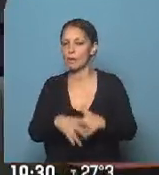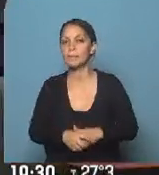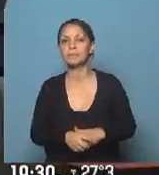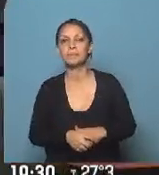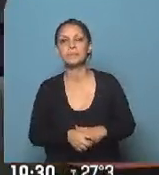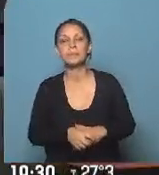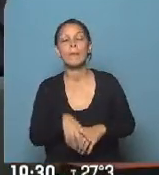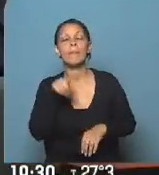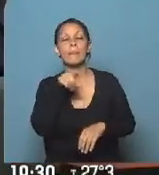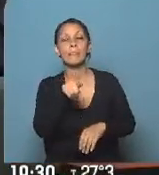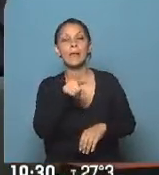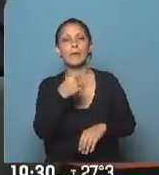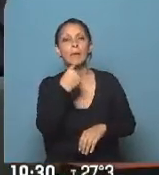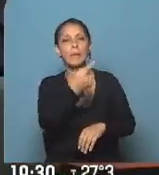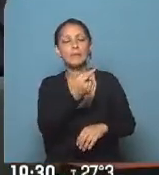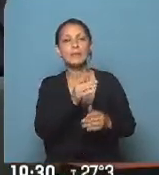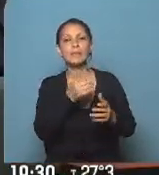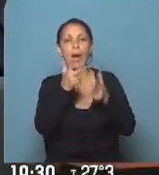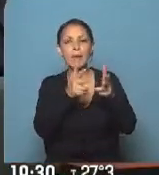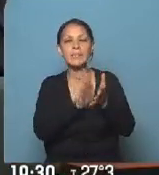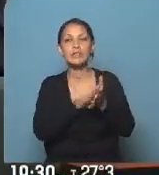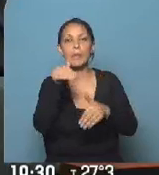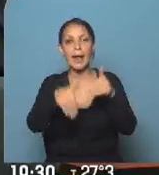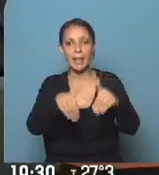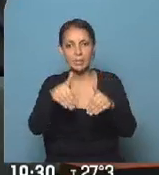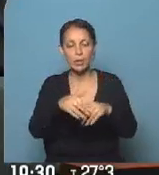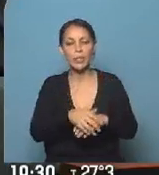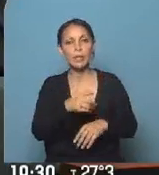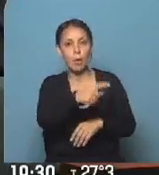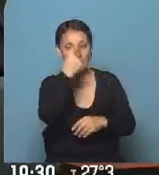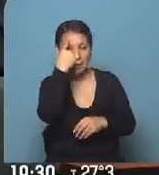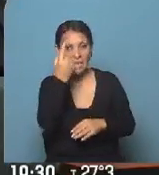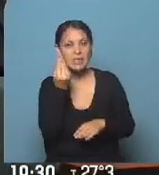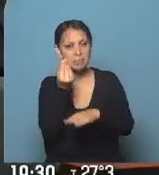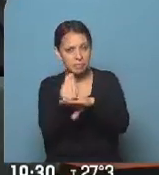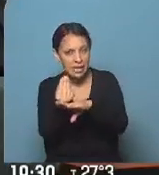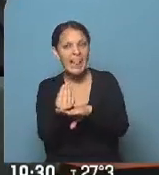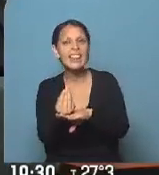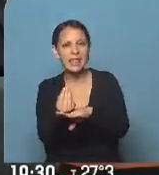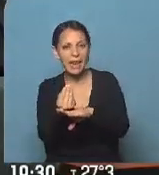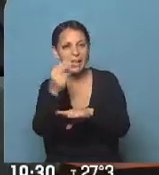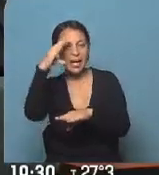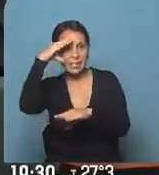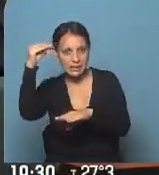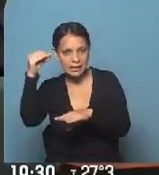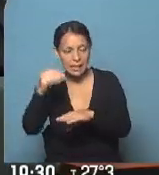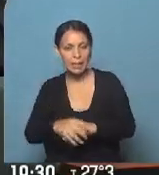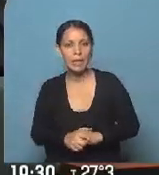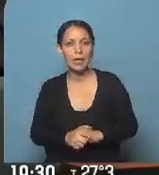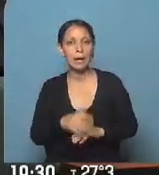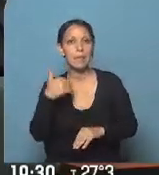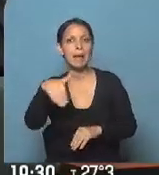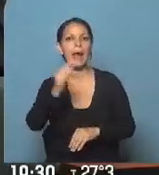es inevitable consultarle acerca de esto. Por un lado, quiero saber si cree que se va a presentar finalmente Cristina como candidata